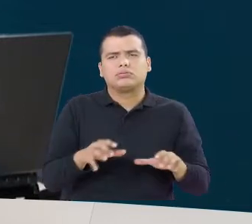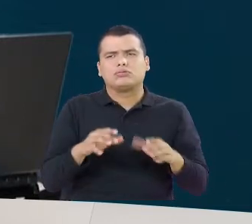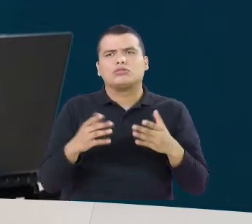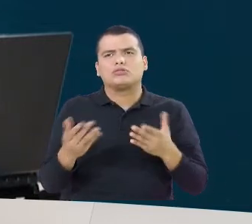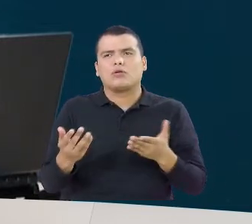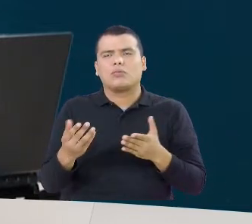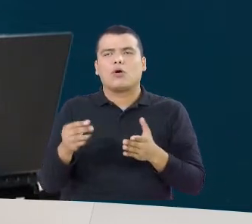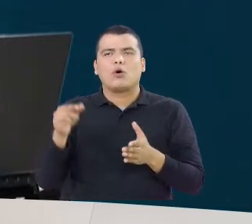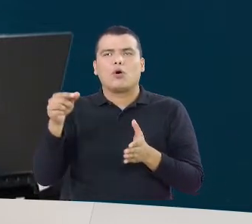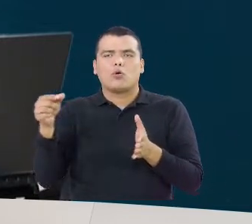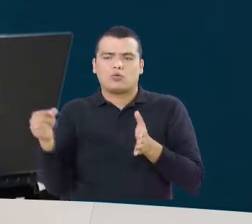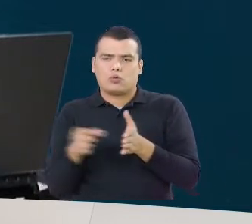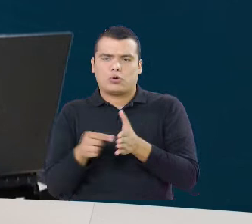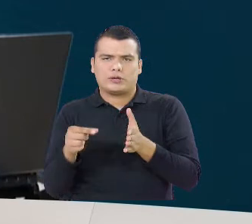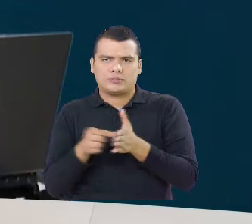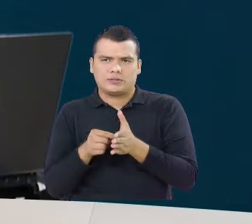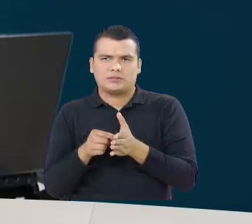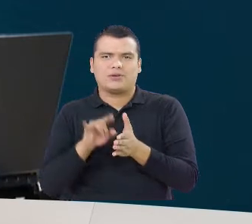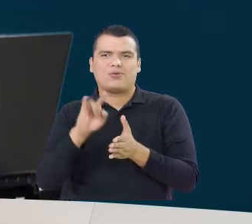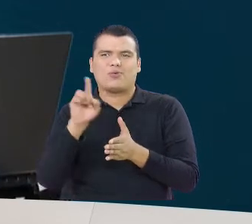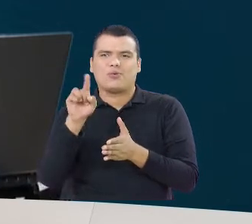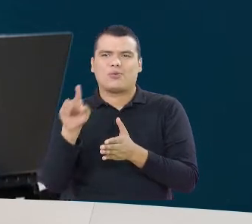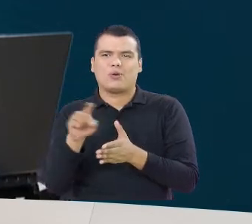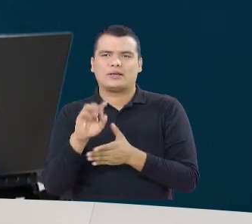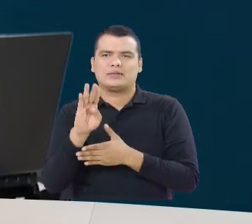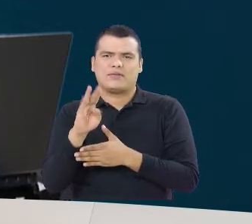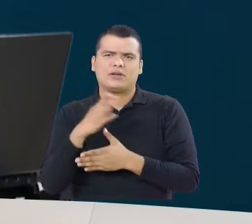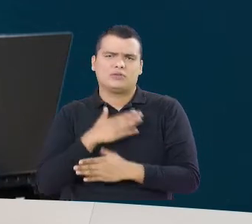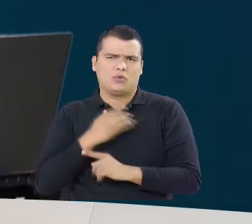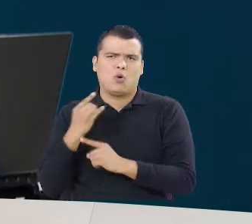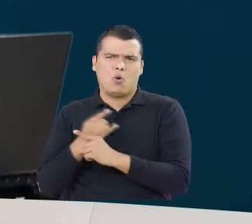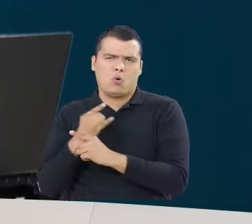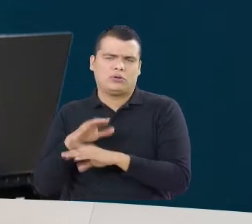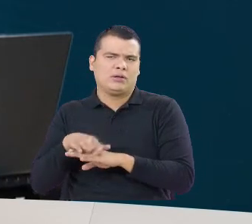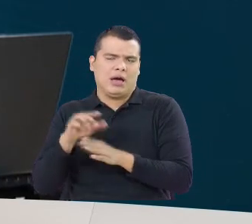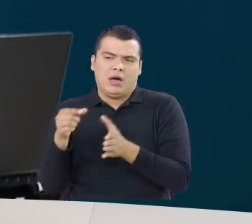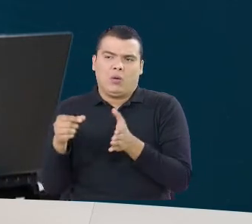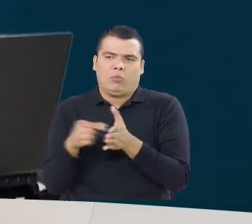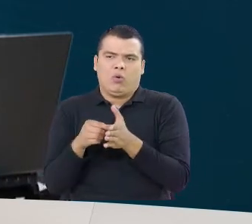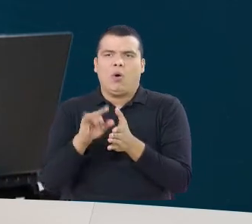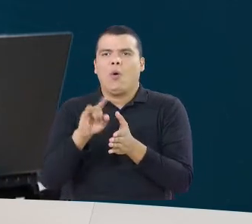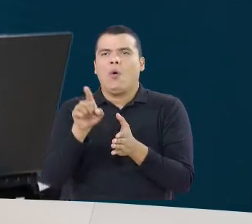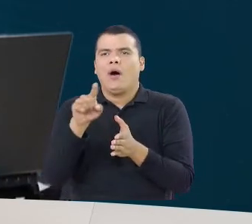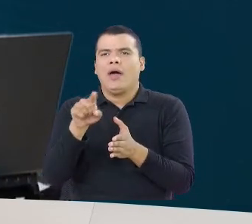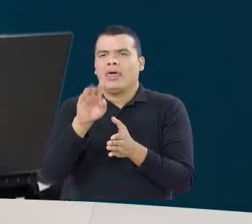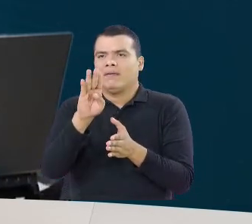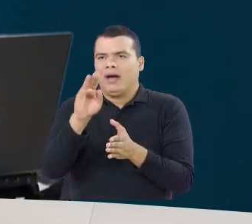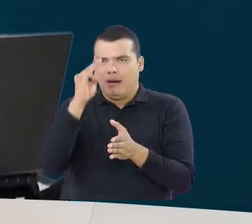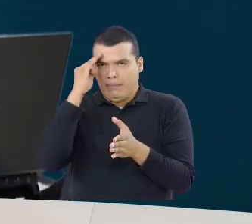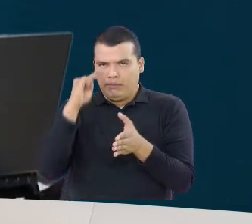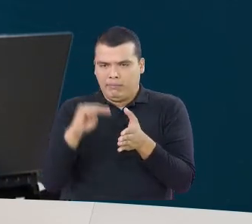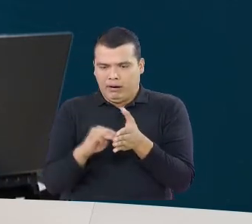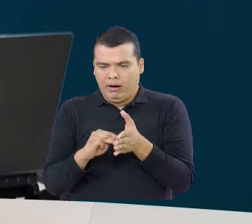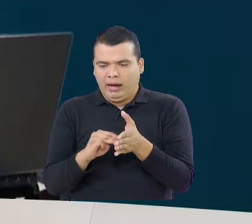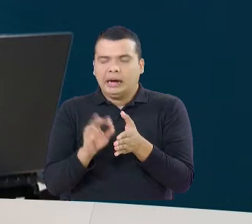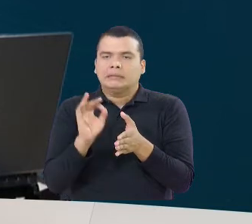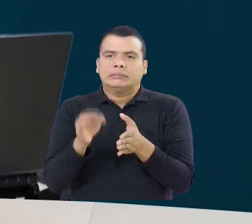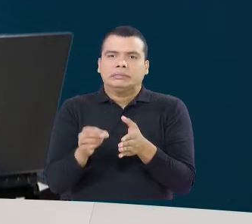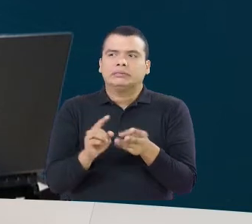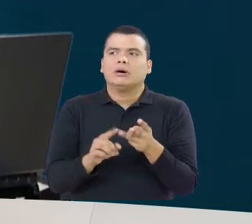una memoria. Para este caso yo estoy utilizando una memoria USB donde trae la información. La unidad de control,